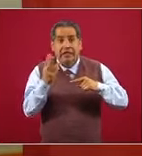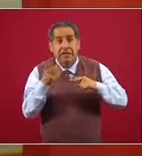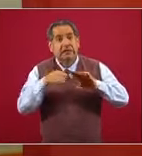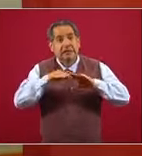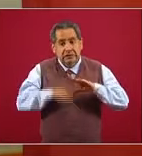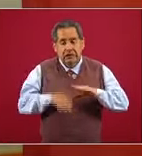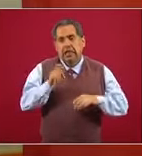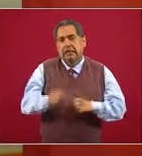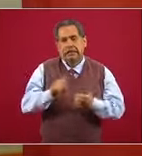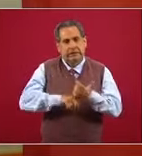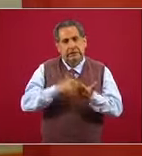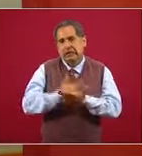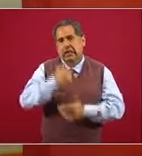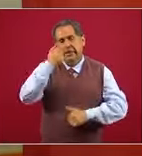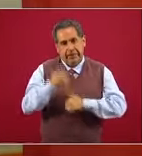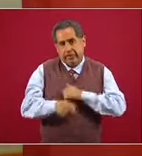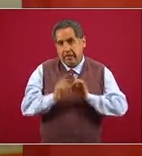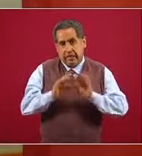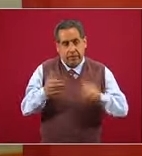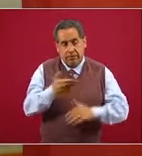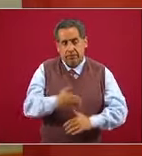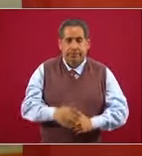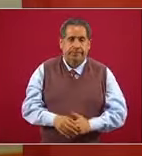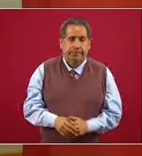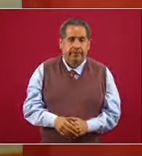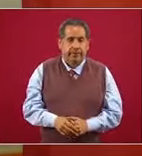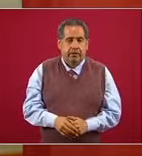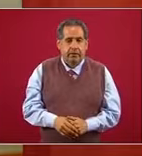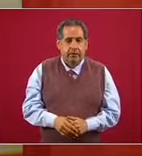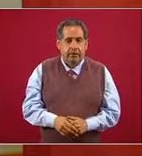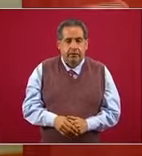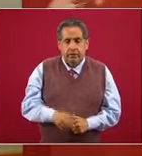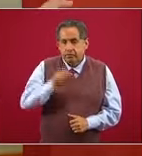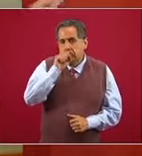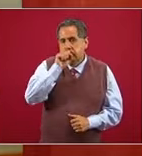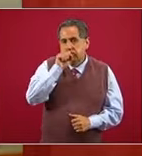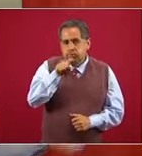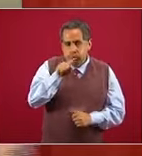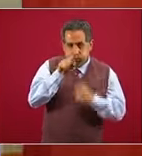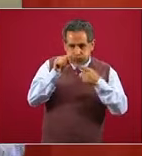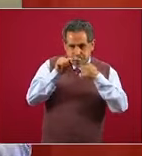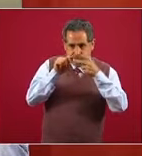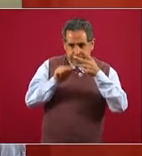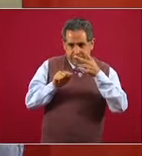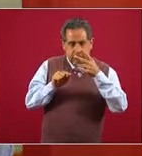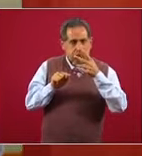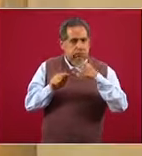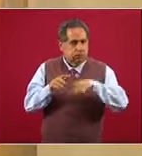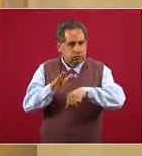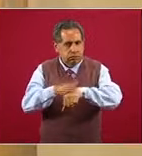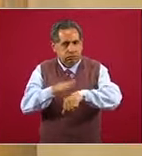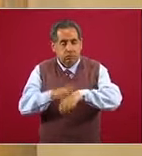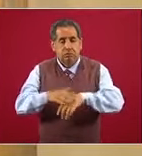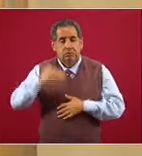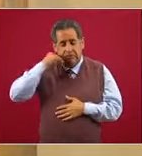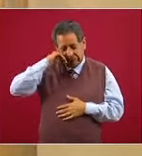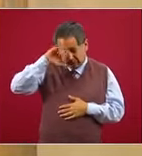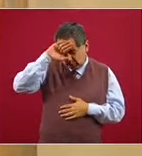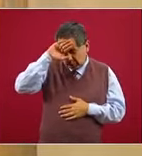requiere de la atención y de oxígeno suplementario. También se agregan a estos signos de alerta la